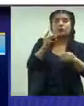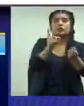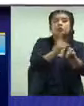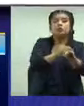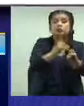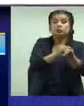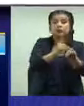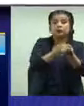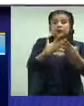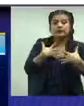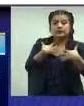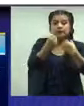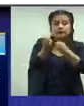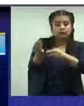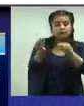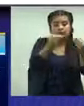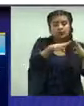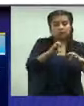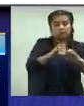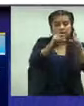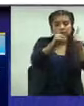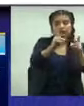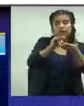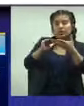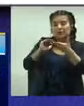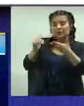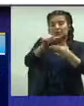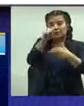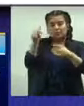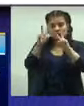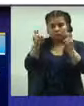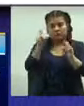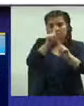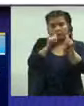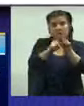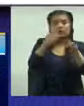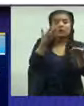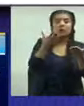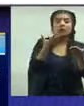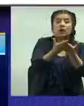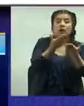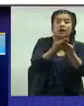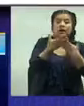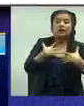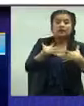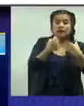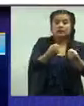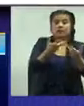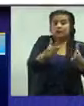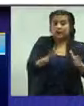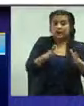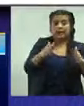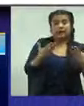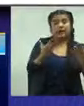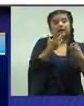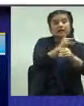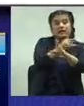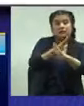salud. Se lo gastaron en otra cosa y ahora Salud pide el espacio para el seguro médico